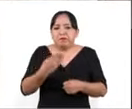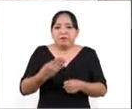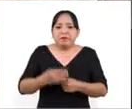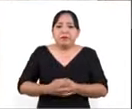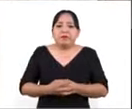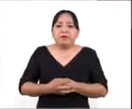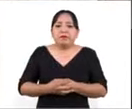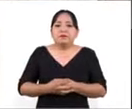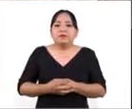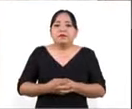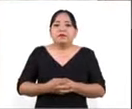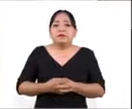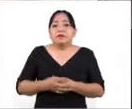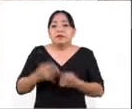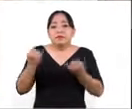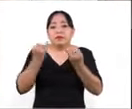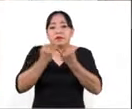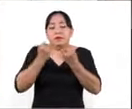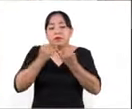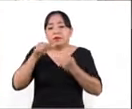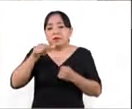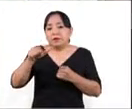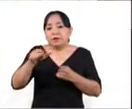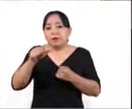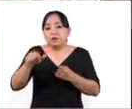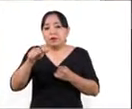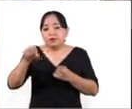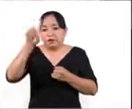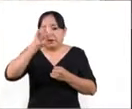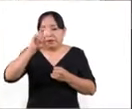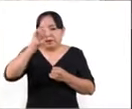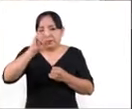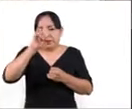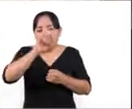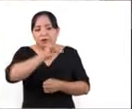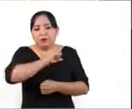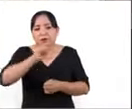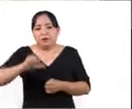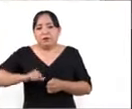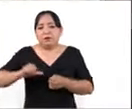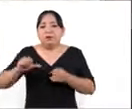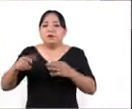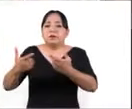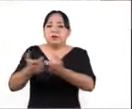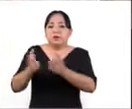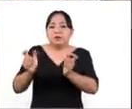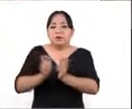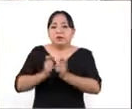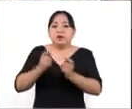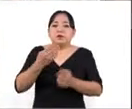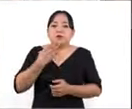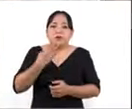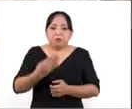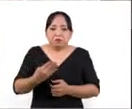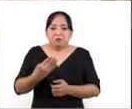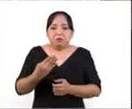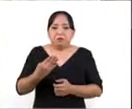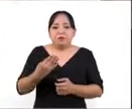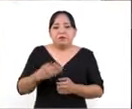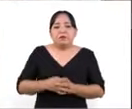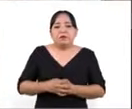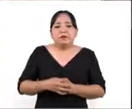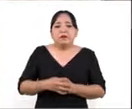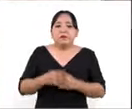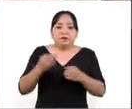Las 16 consejos de protección civil de las alcaldías funcionaron adecuadamente y hasta el momento pues sigue